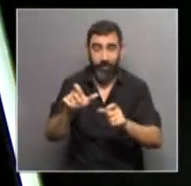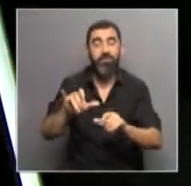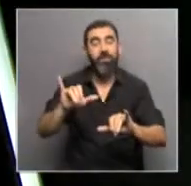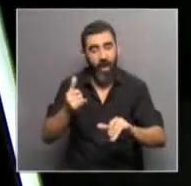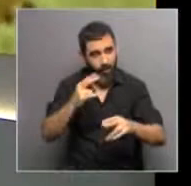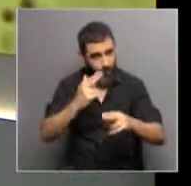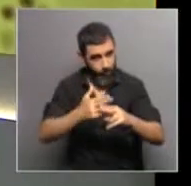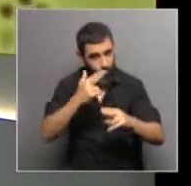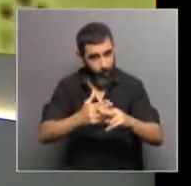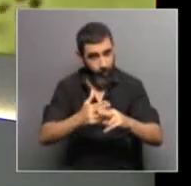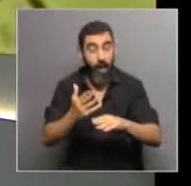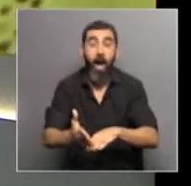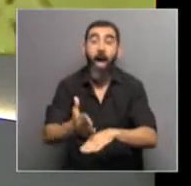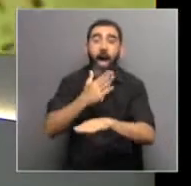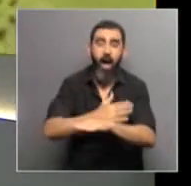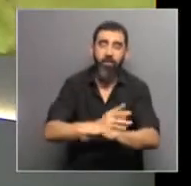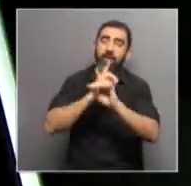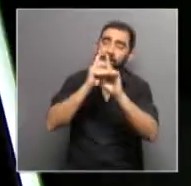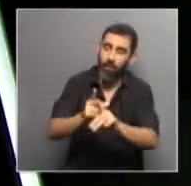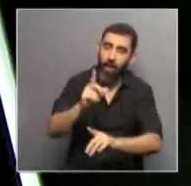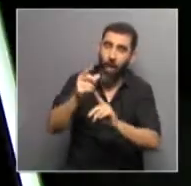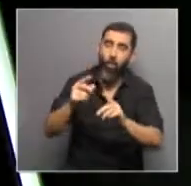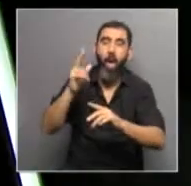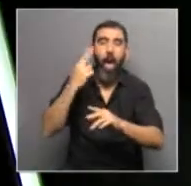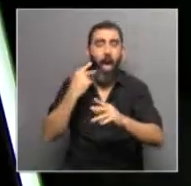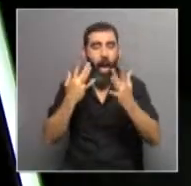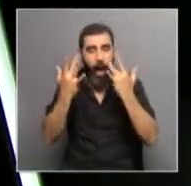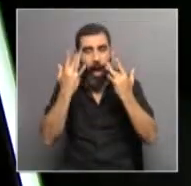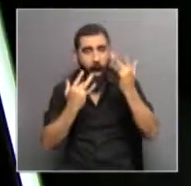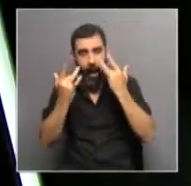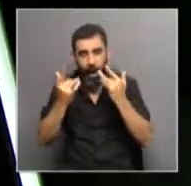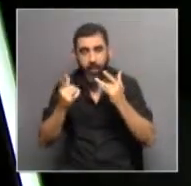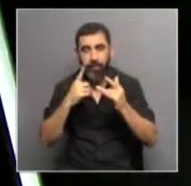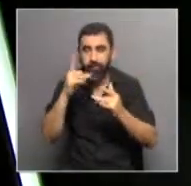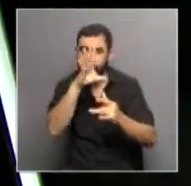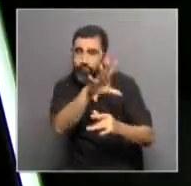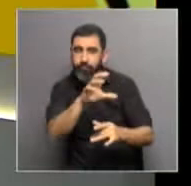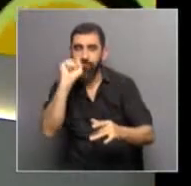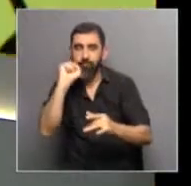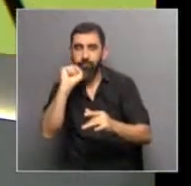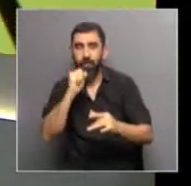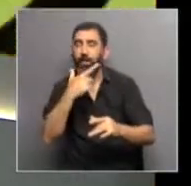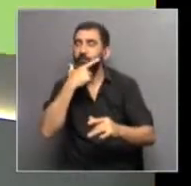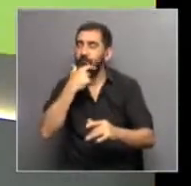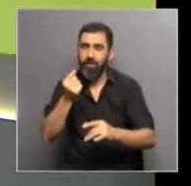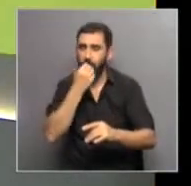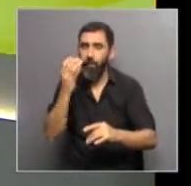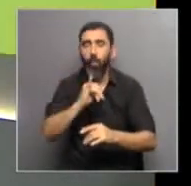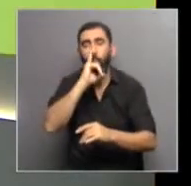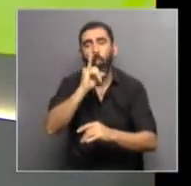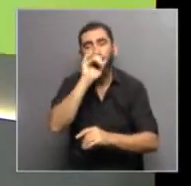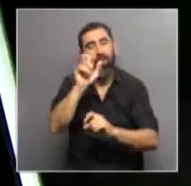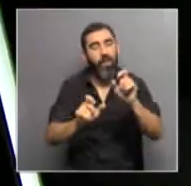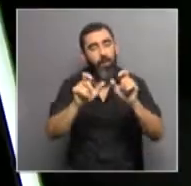nombres, en el intercambio previo también vimos algunas de las obras de arte con las que te has estado inspirando. Facilita mucho, ¿no?, contarle a la